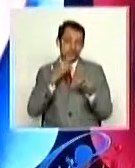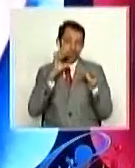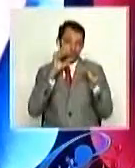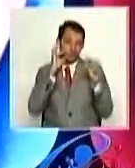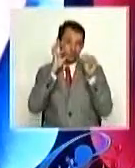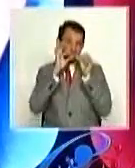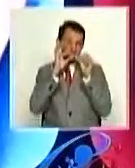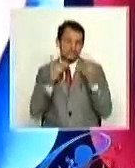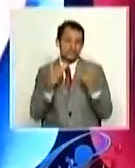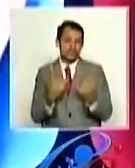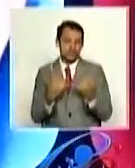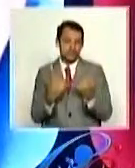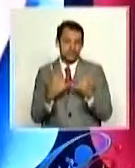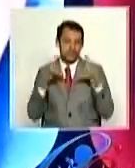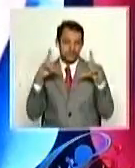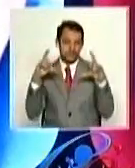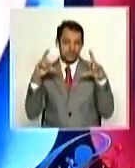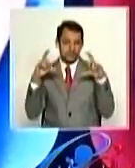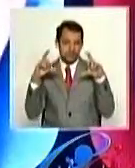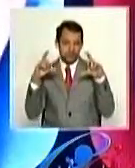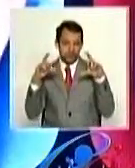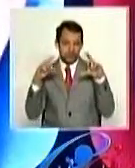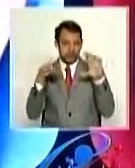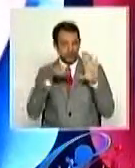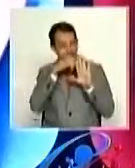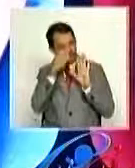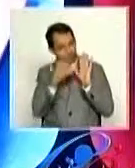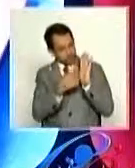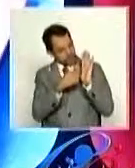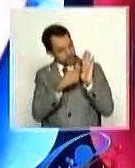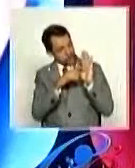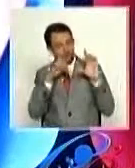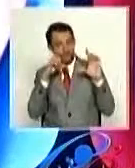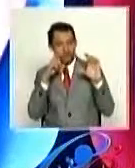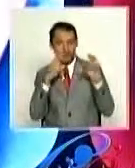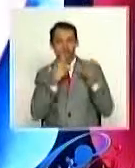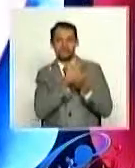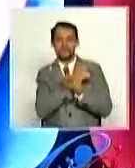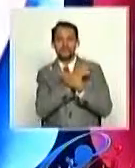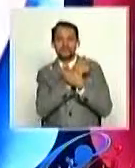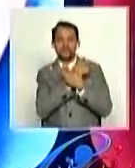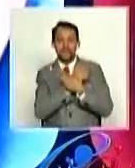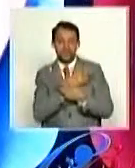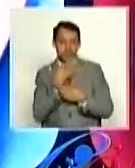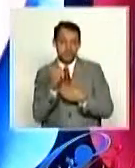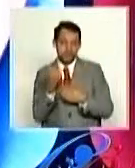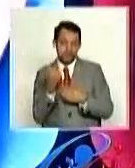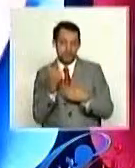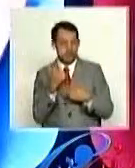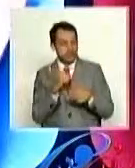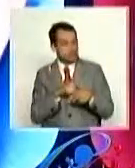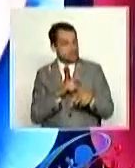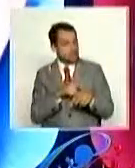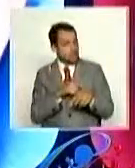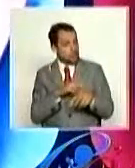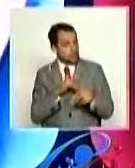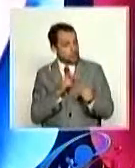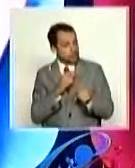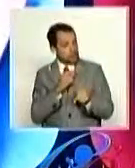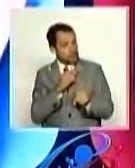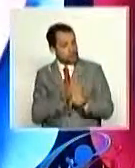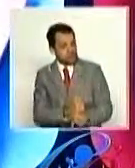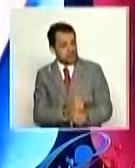Al tomar la radiografía, ya la vimos con el doctor Efraín, tomamos la decisión que en muy poco tiempo teníamos que